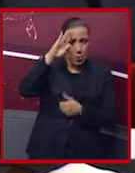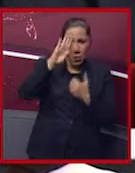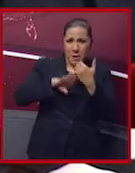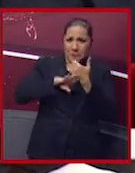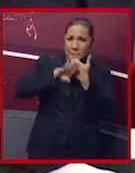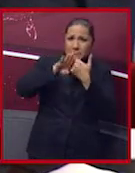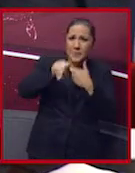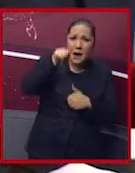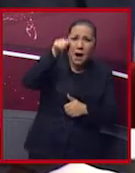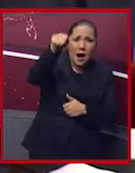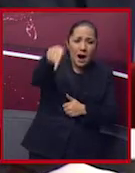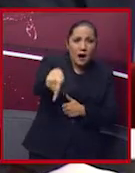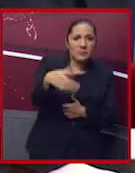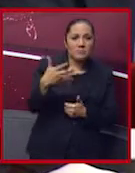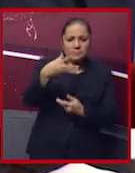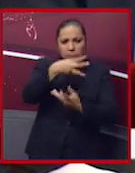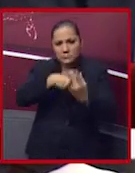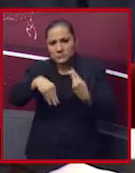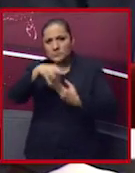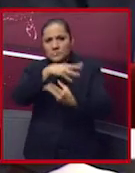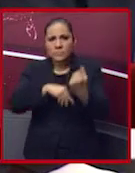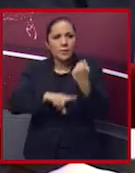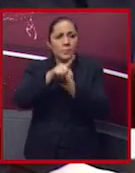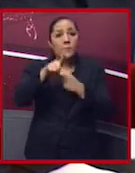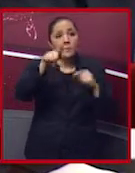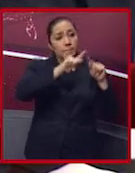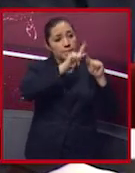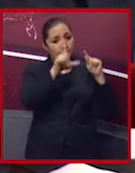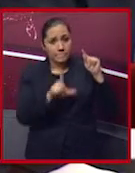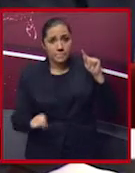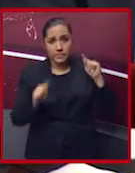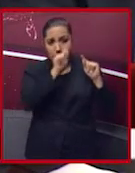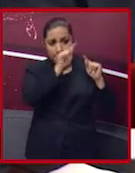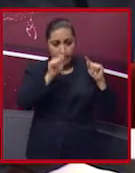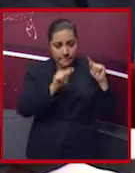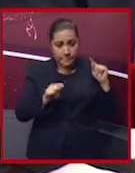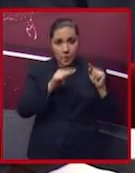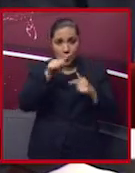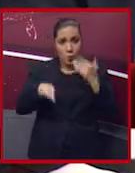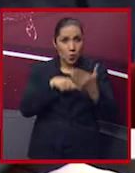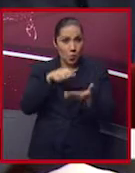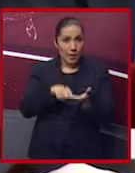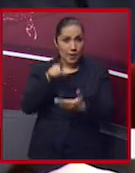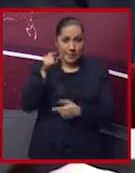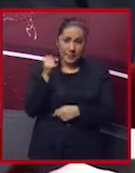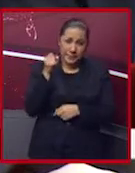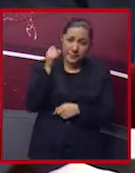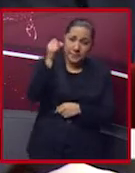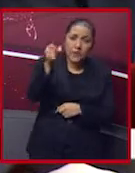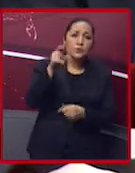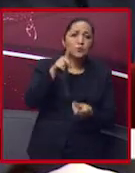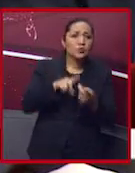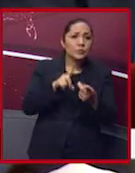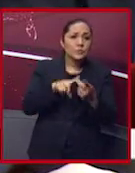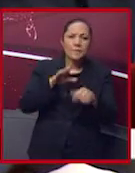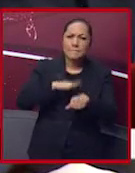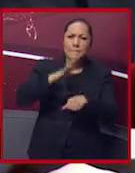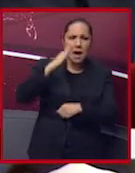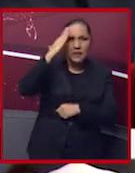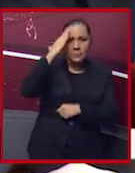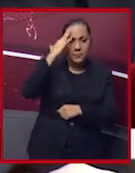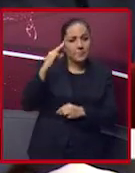podemos identificar que la alta y muy alta marginación se concentra en la parte de las sierras, Sierra